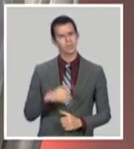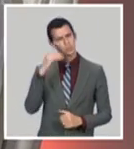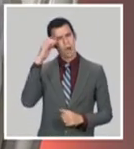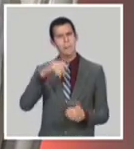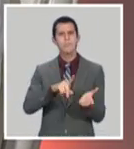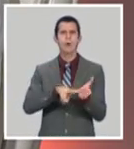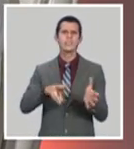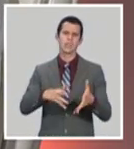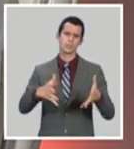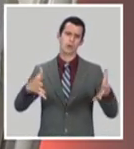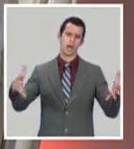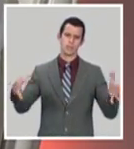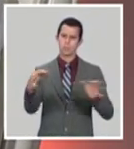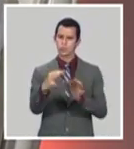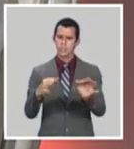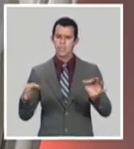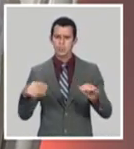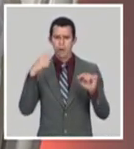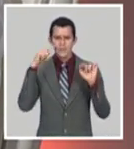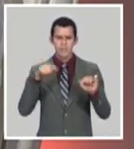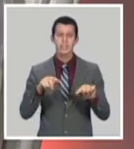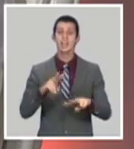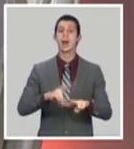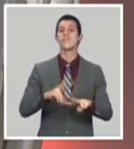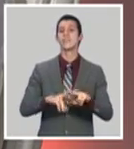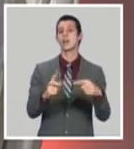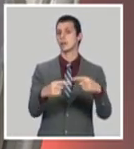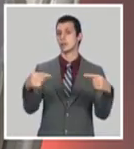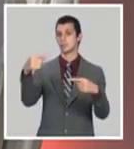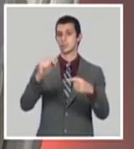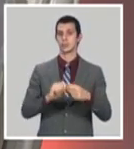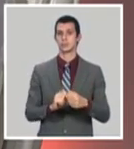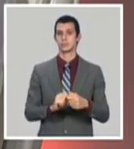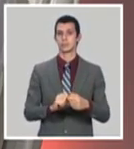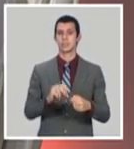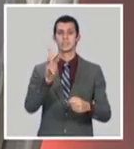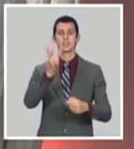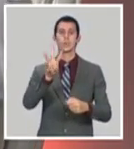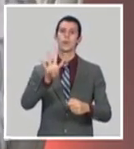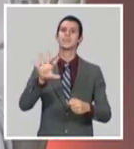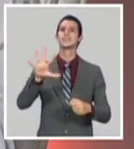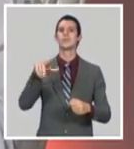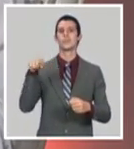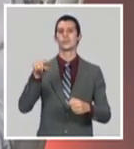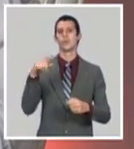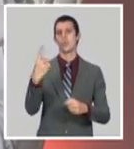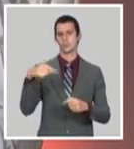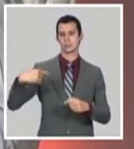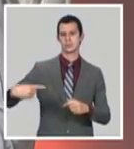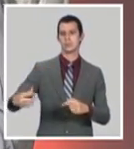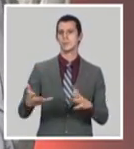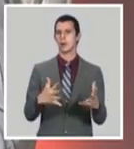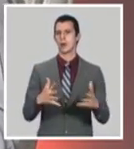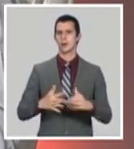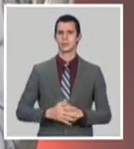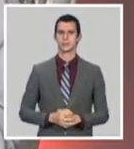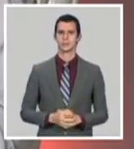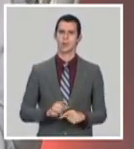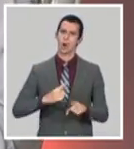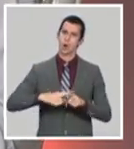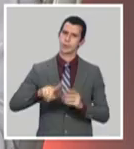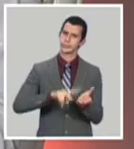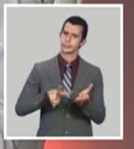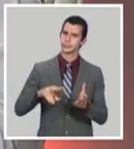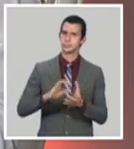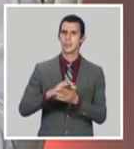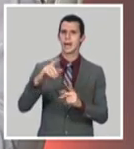la tasa de incidencia más alta del país con 345,1. Matanza, que era una provincia que había logrado estabilizar